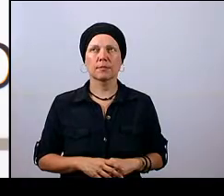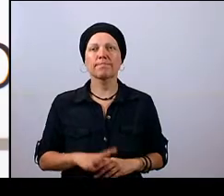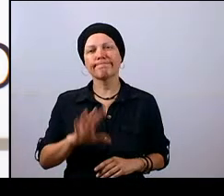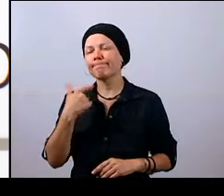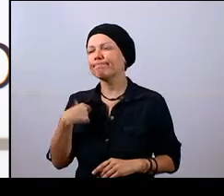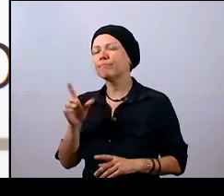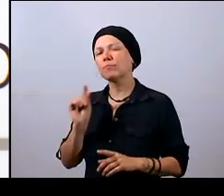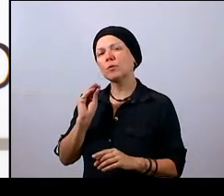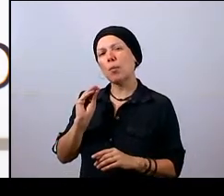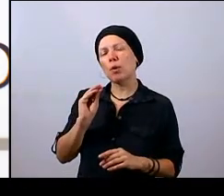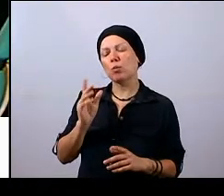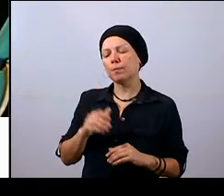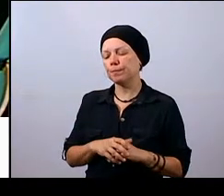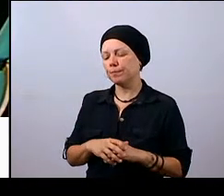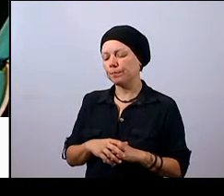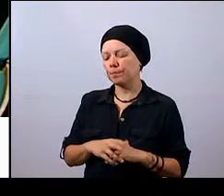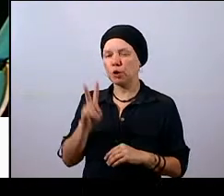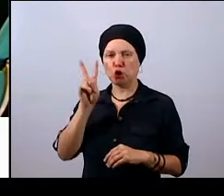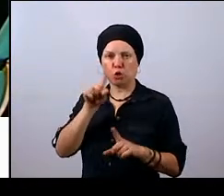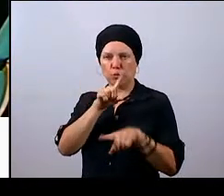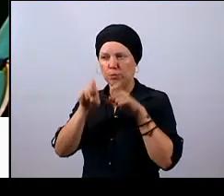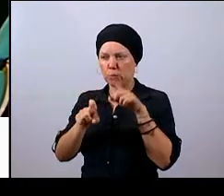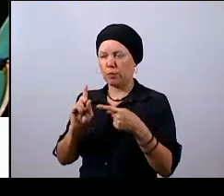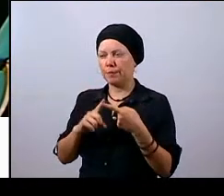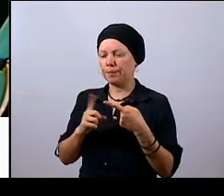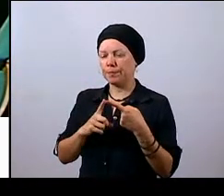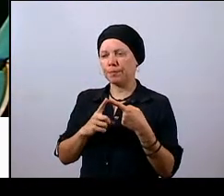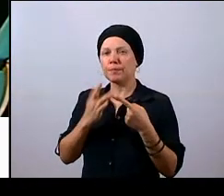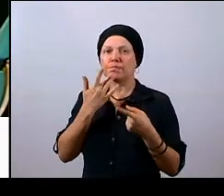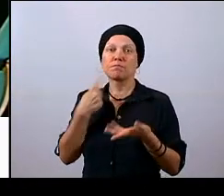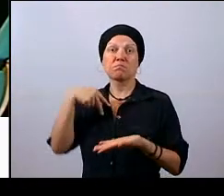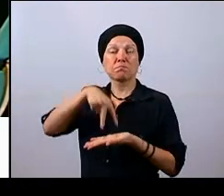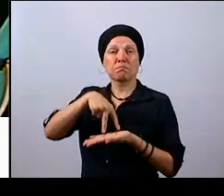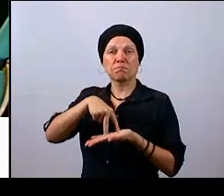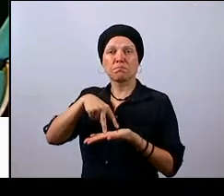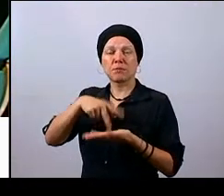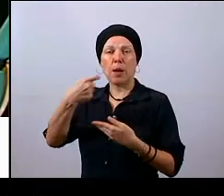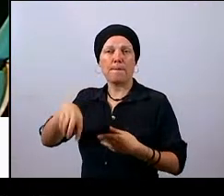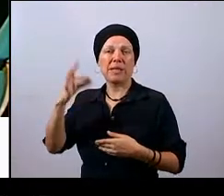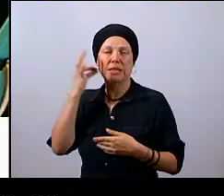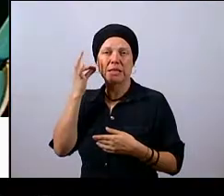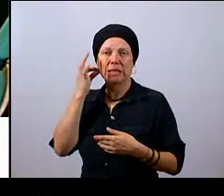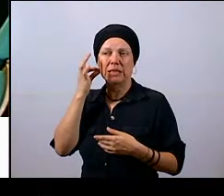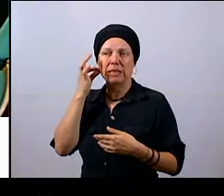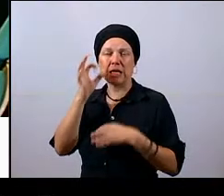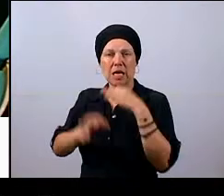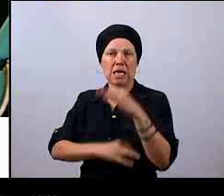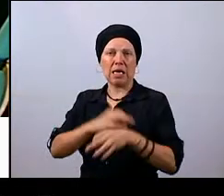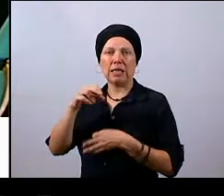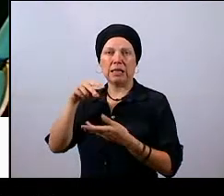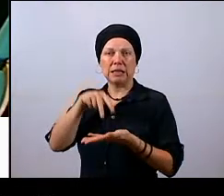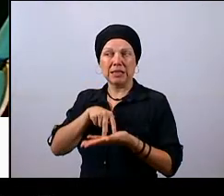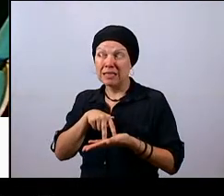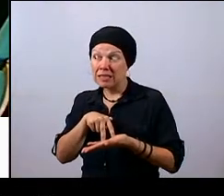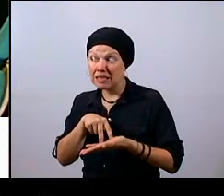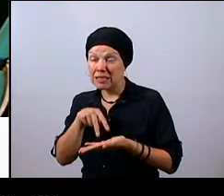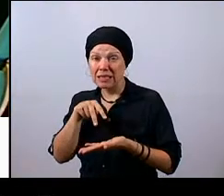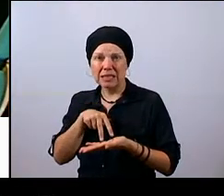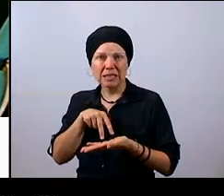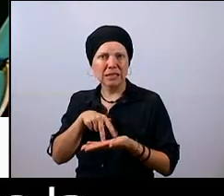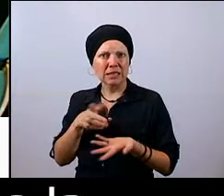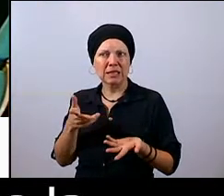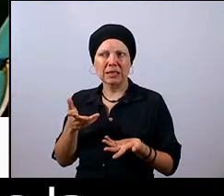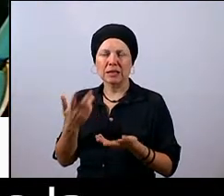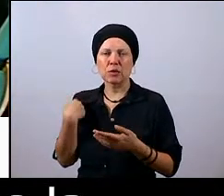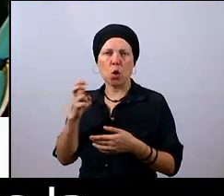Sí, yo quería trasladarle dos preguntas. Por un lado, si va a comparecer la presidenta María Guardiola en la Asamblea tras la petición del PSOE o algún